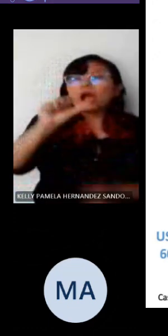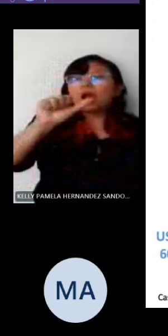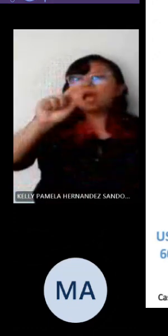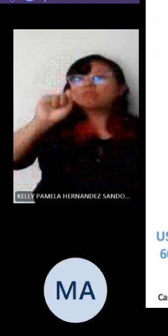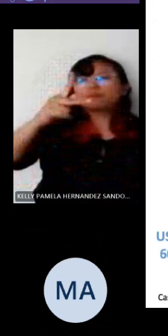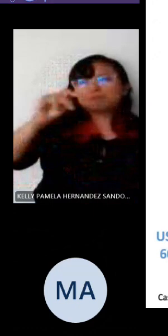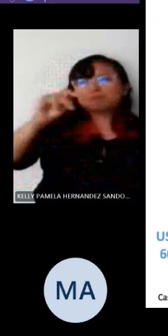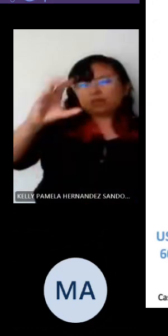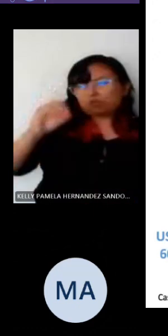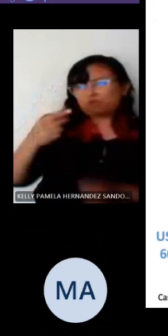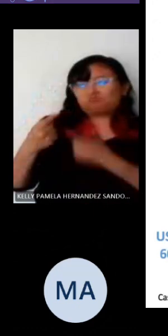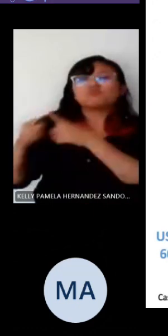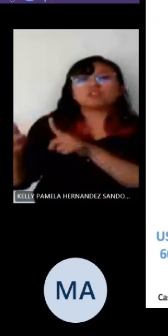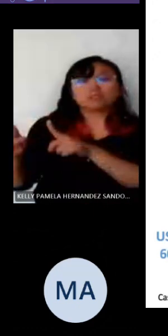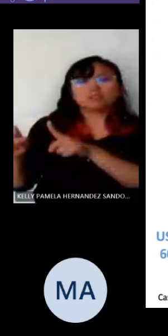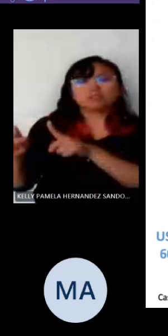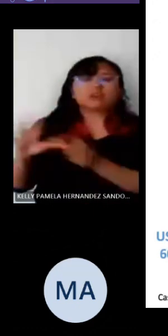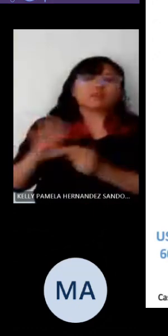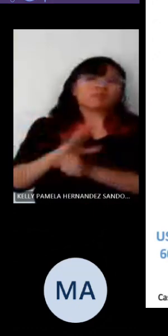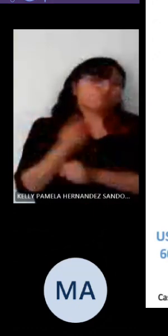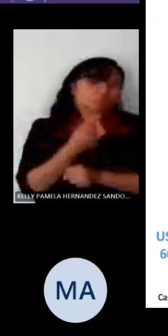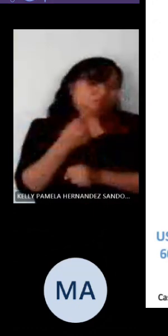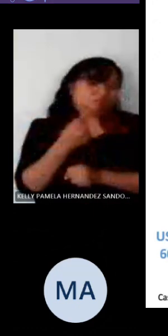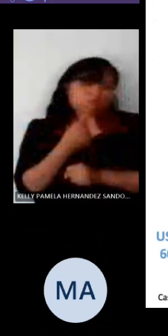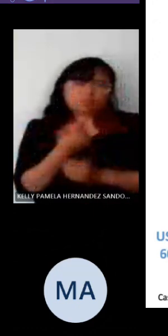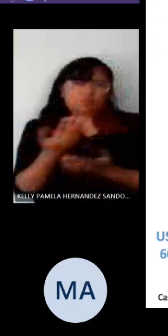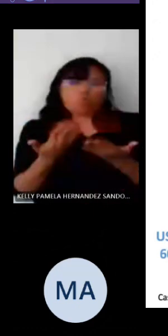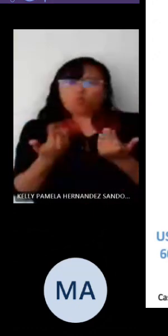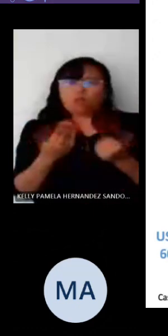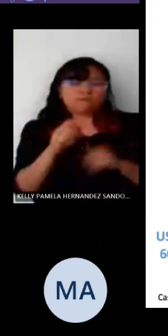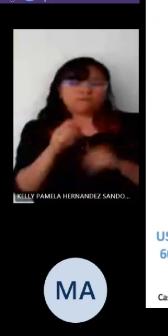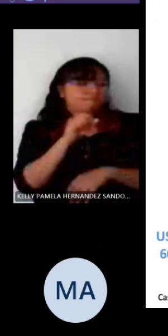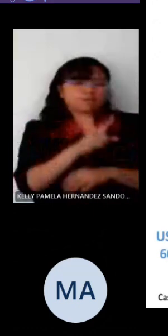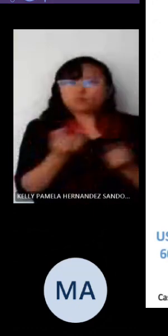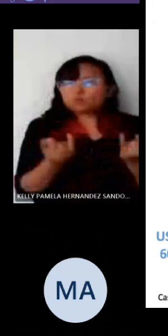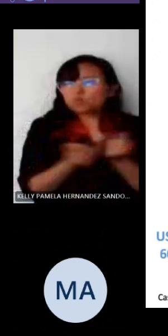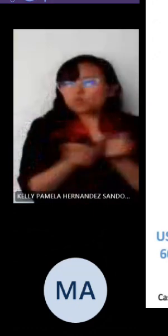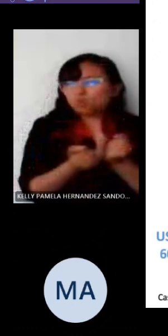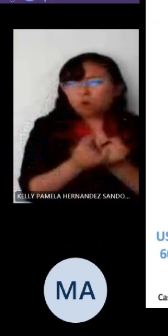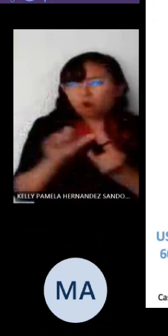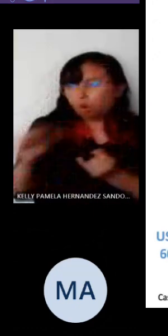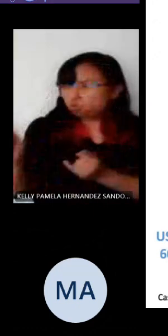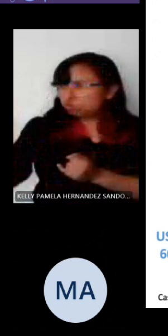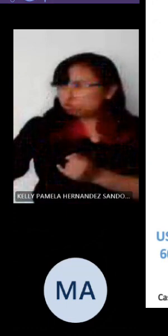que no siguen exactamente los mismos patrones y hay unas cosas bastante